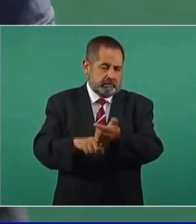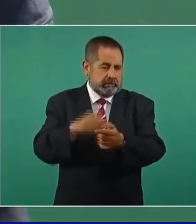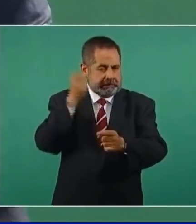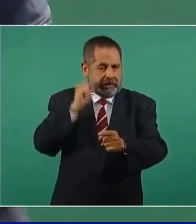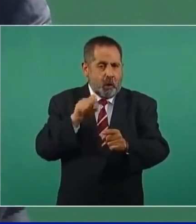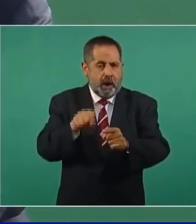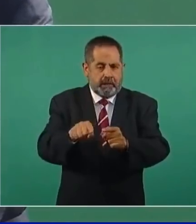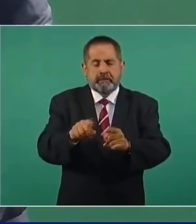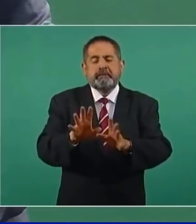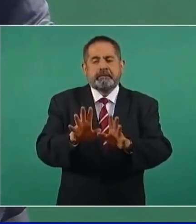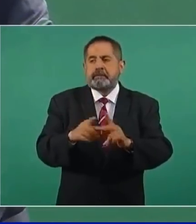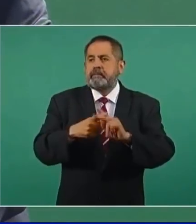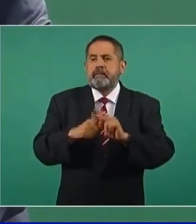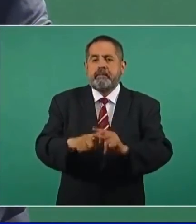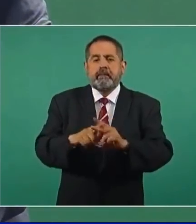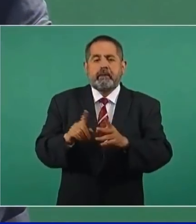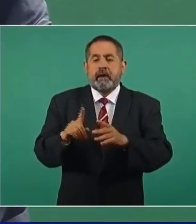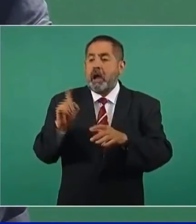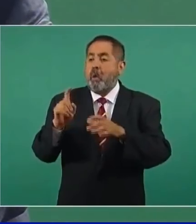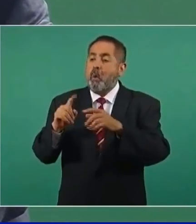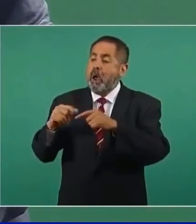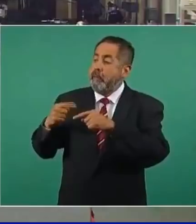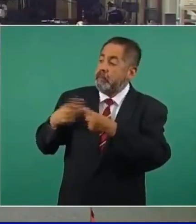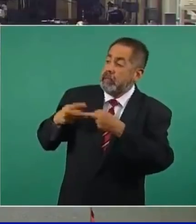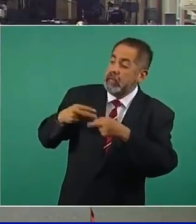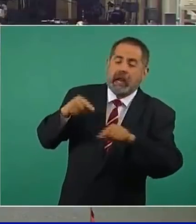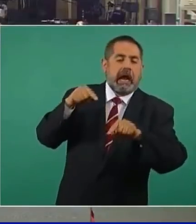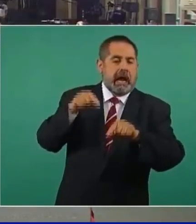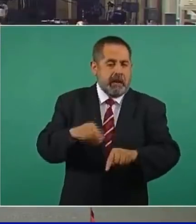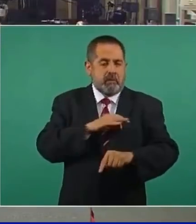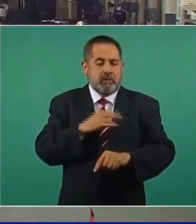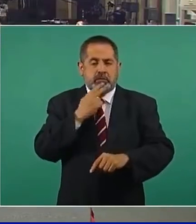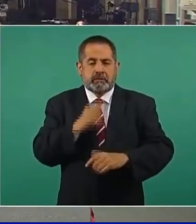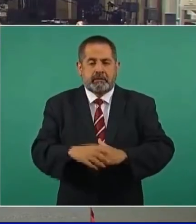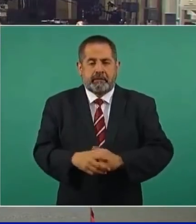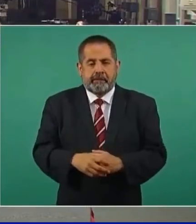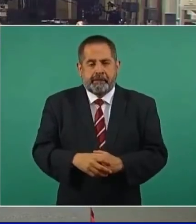a partir del agua de la presa. Sí. Una segunda pregunta.